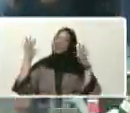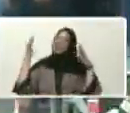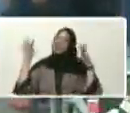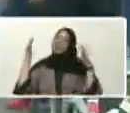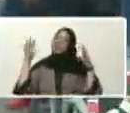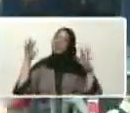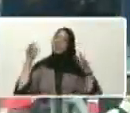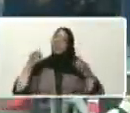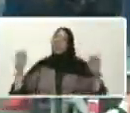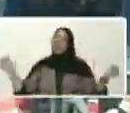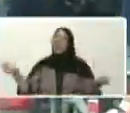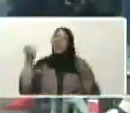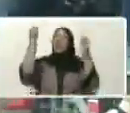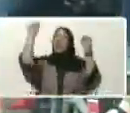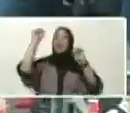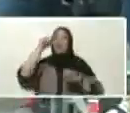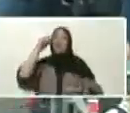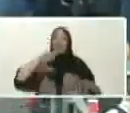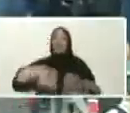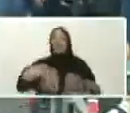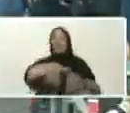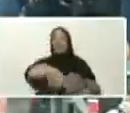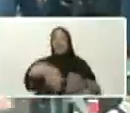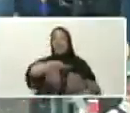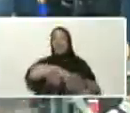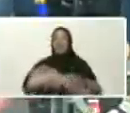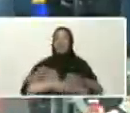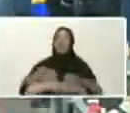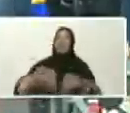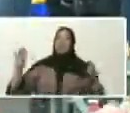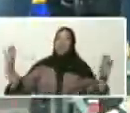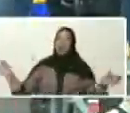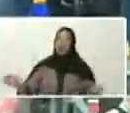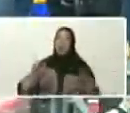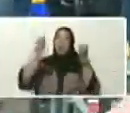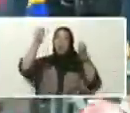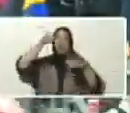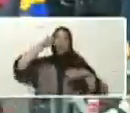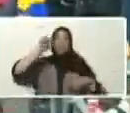¡Que viva el pueblo! ¡Que viva la patria!